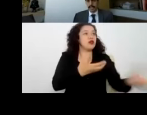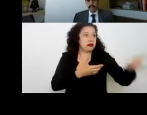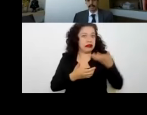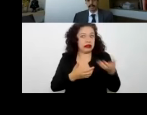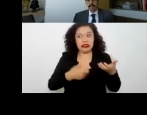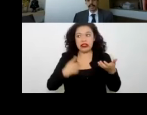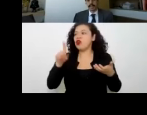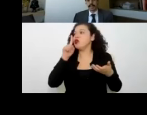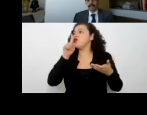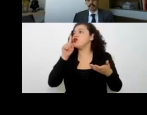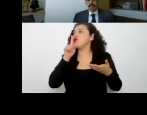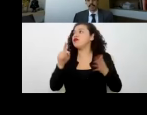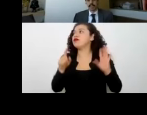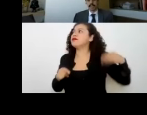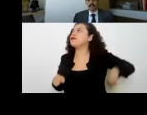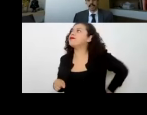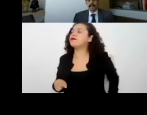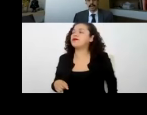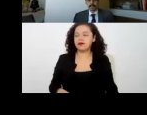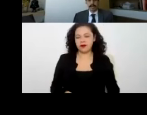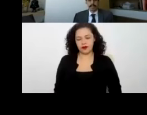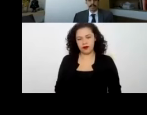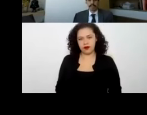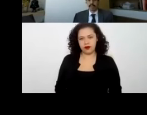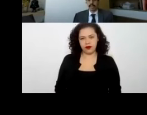Llámese que tiene una procedencia de